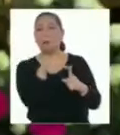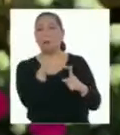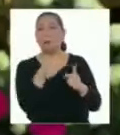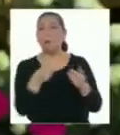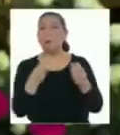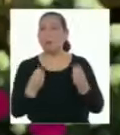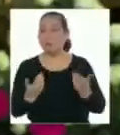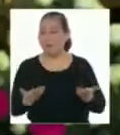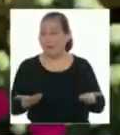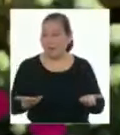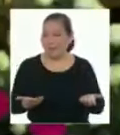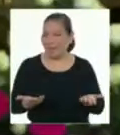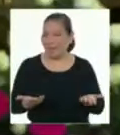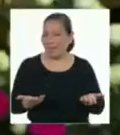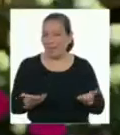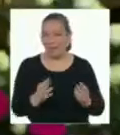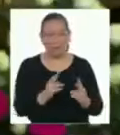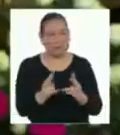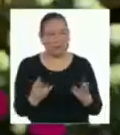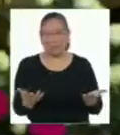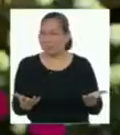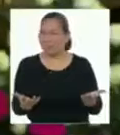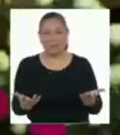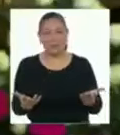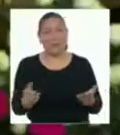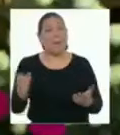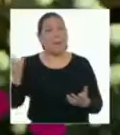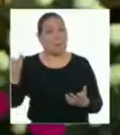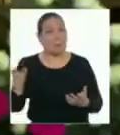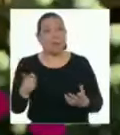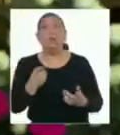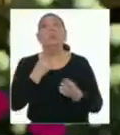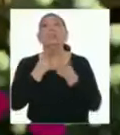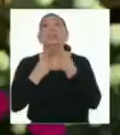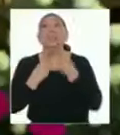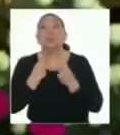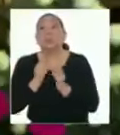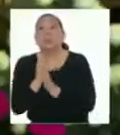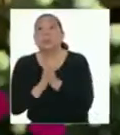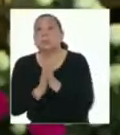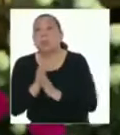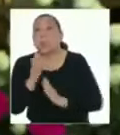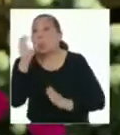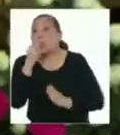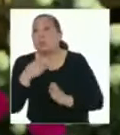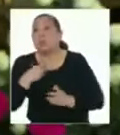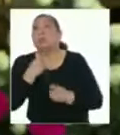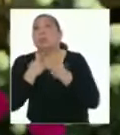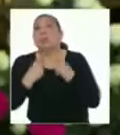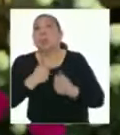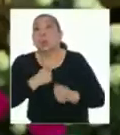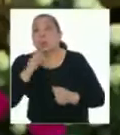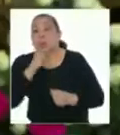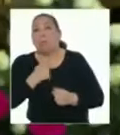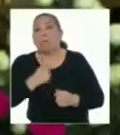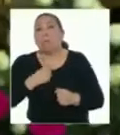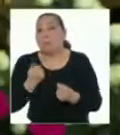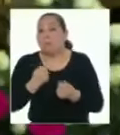La razón de la infecundidad de la viña viene de personas ambiciosas que solo se buscan a sí mismas.